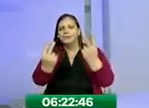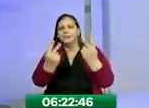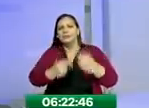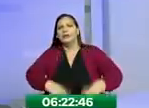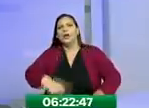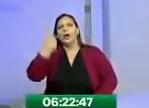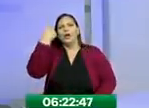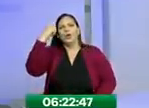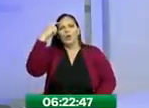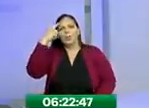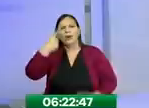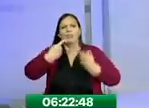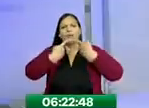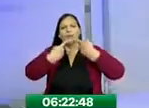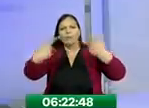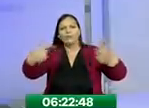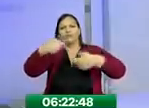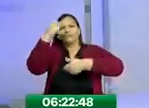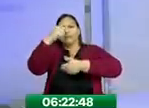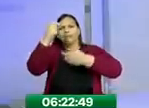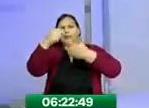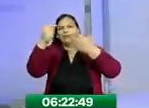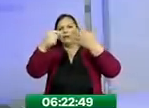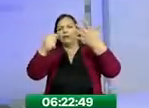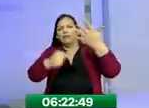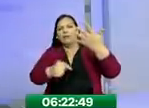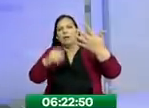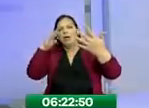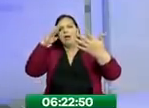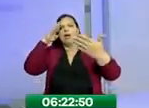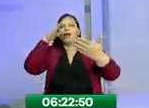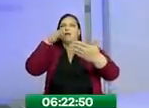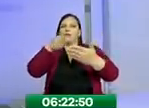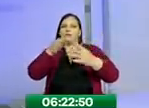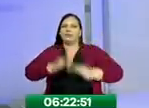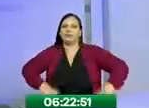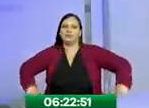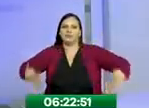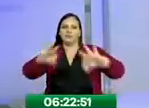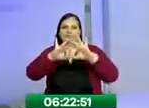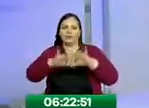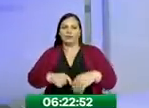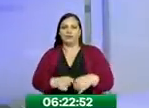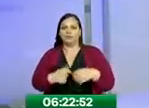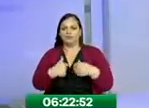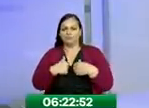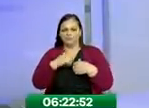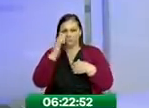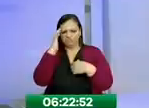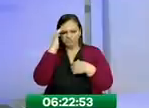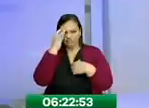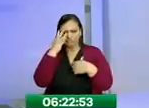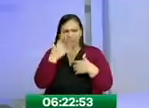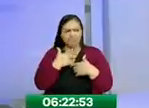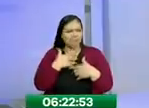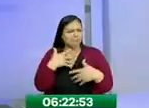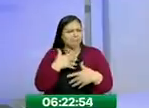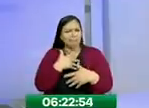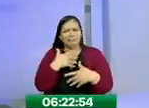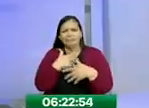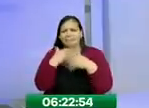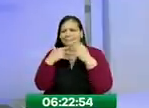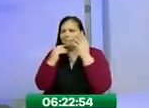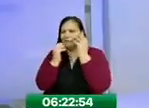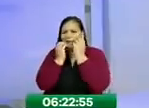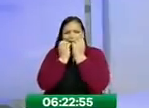el gobierno, todas las medidas que hay que implementar en esta oportunidad y el miedo. El miedo causa más miedo, causa pánico y esta